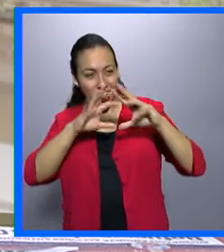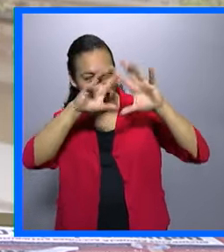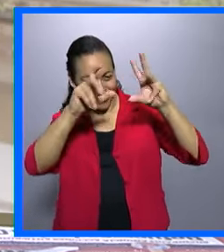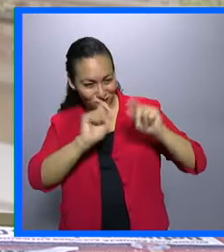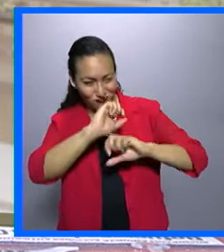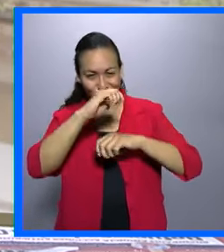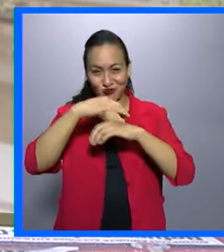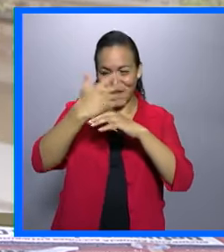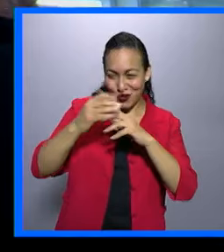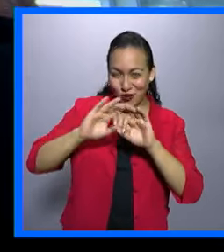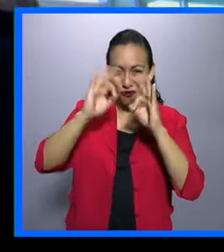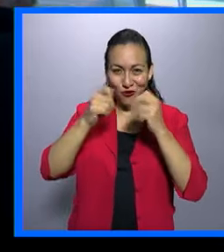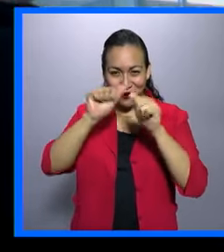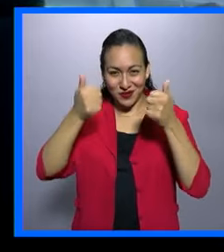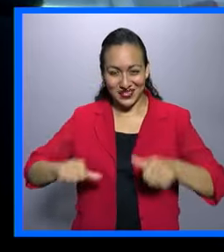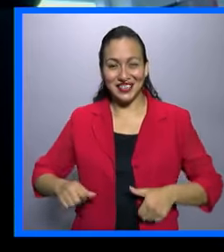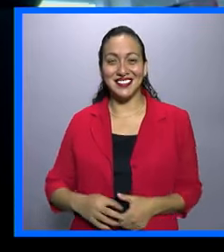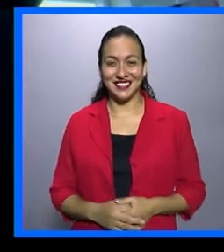cartonería.